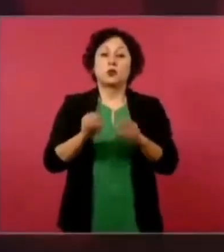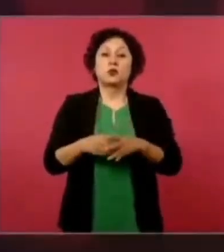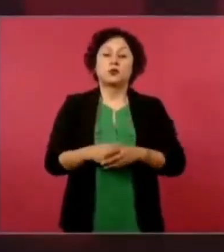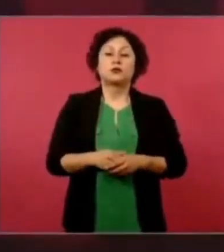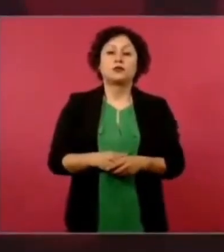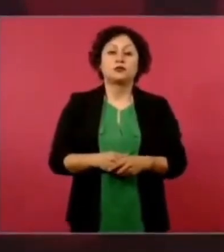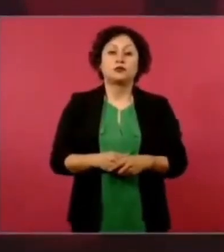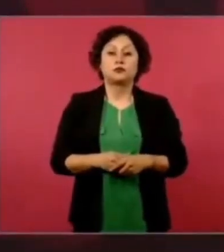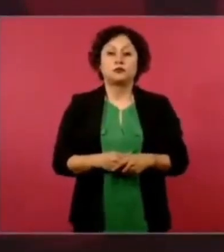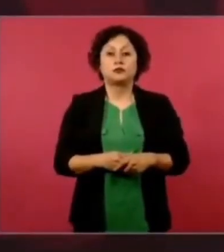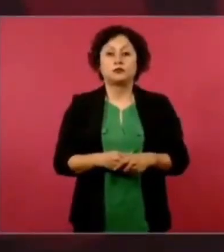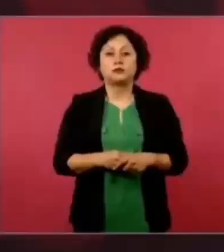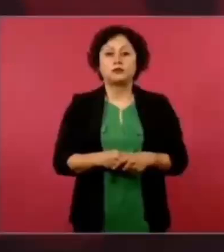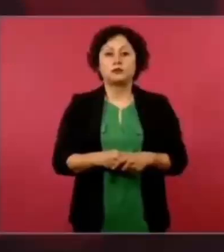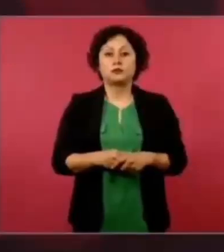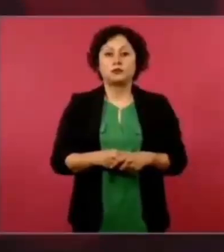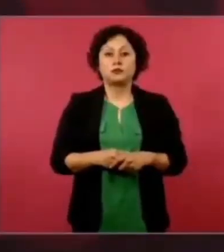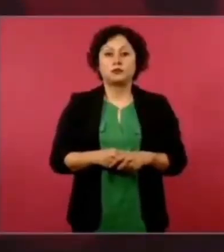que